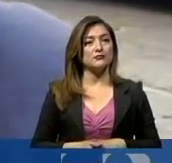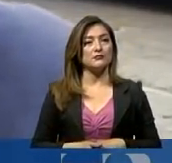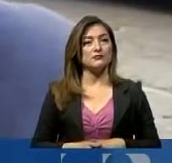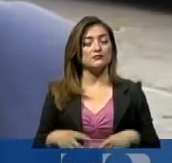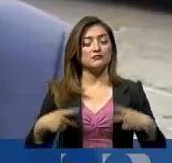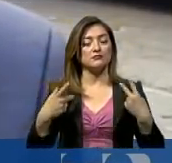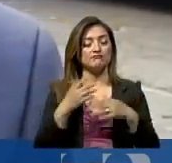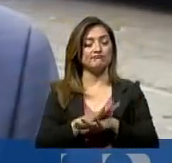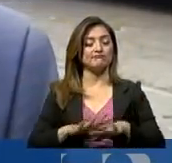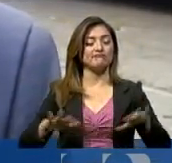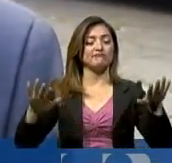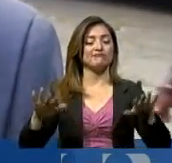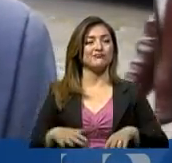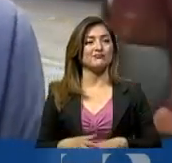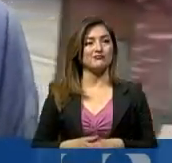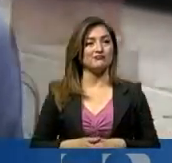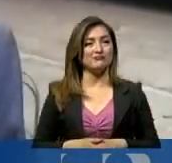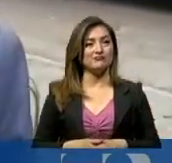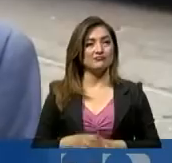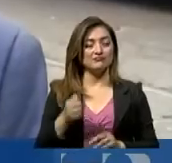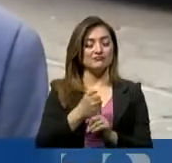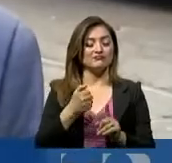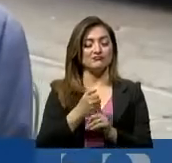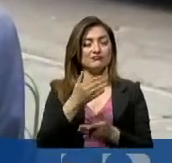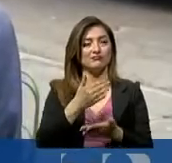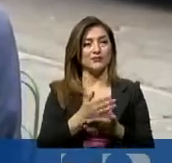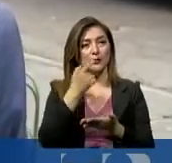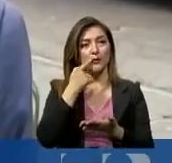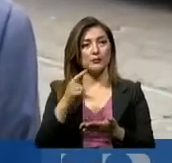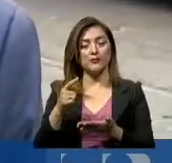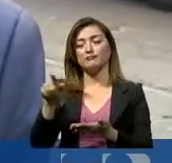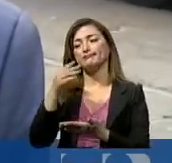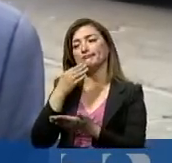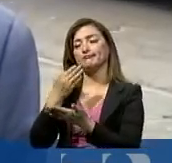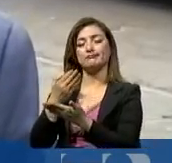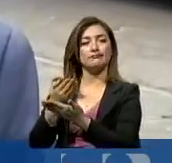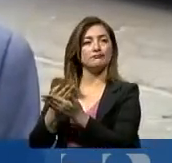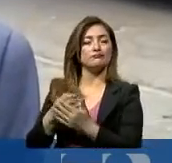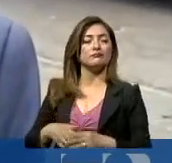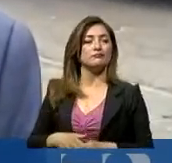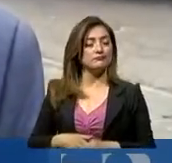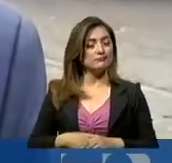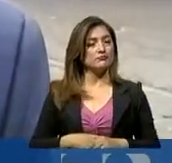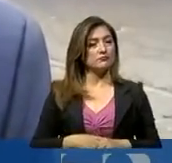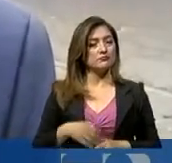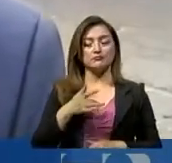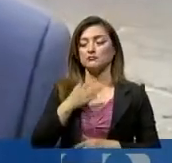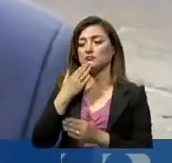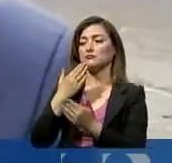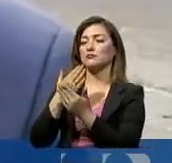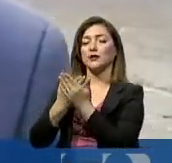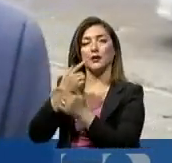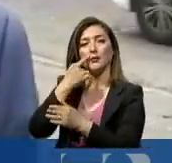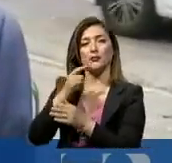acabó ya. Ahí ya me di por vencido. Si le estuviera aquí mi papá y le dijera gracias, y le estoy eternamente agradecido a mi